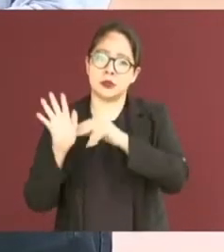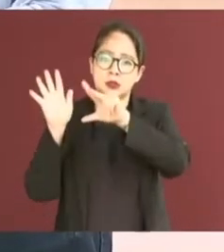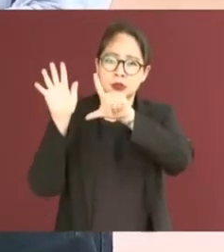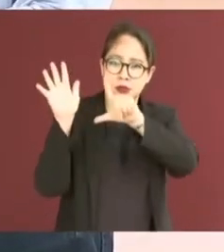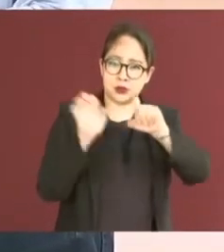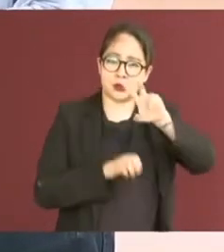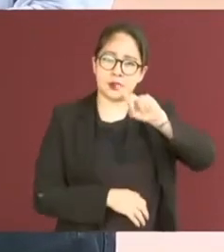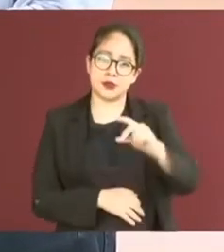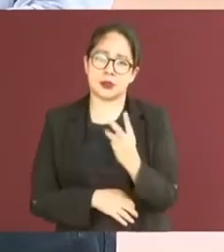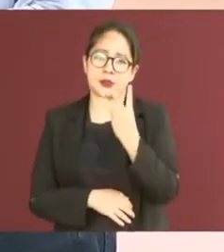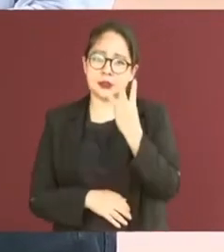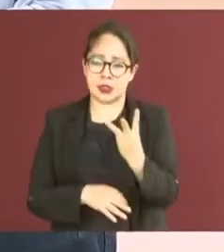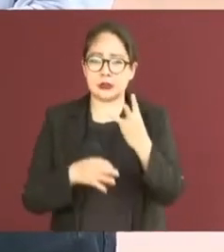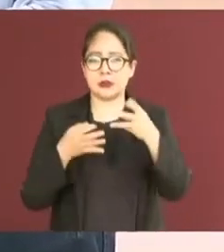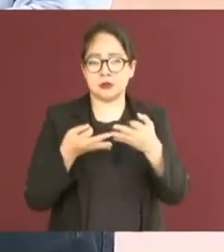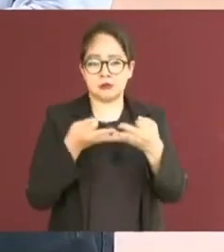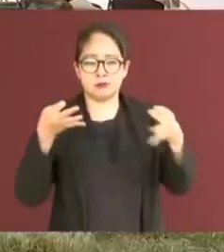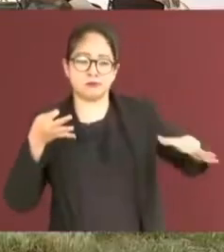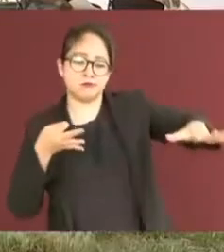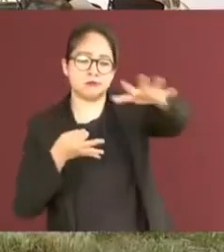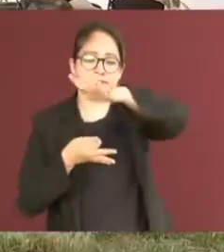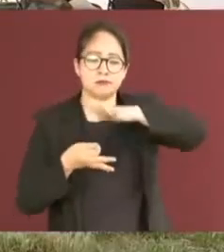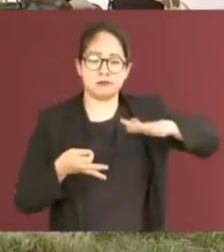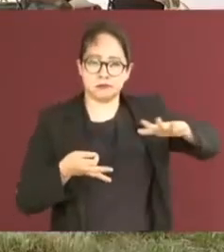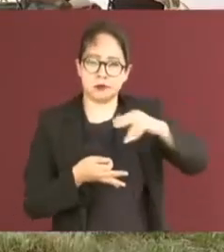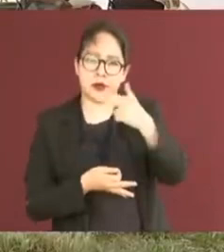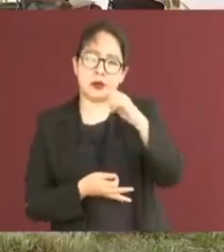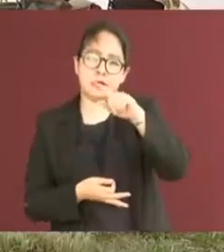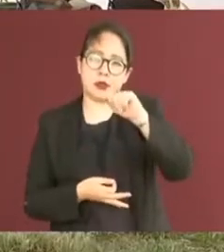1.037.733 hectáreas, de los cuales